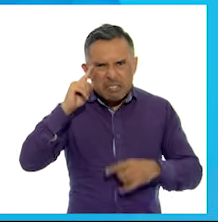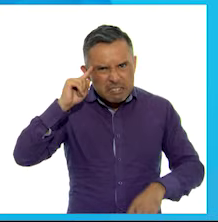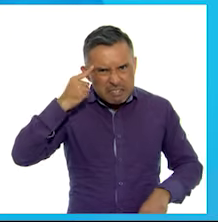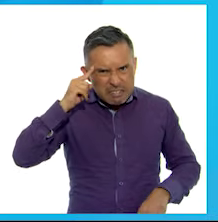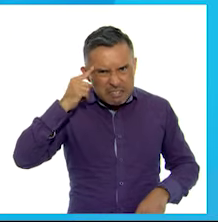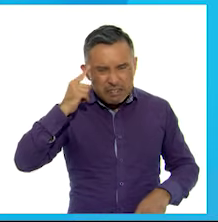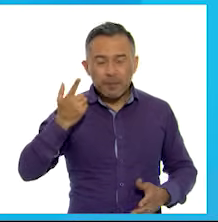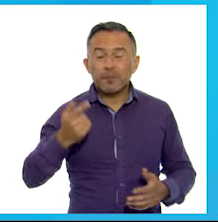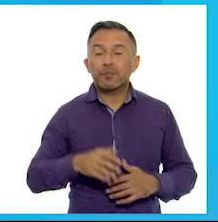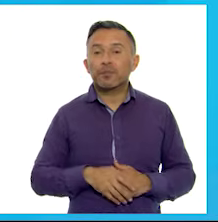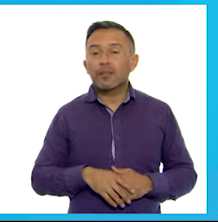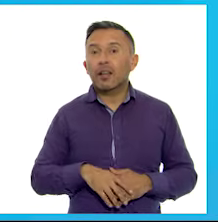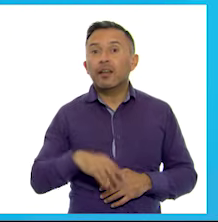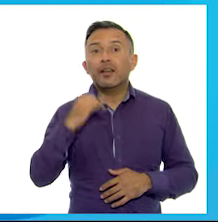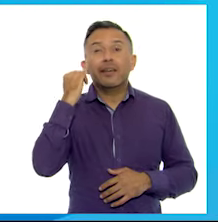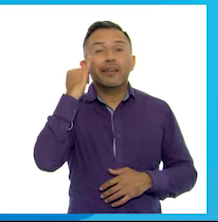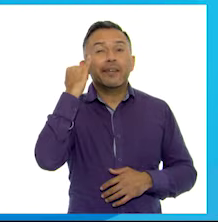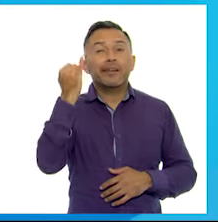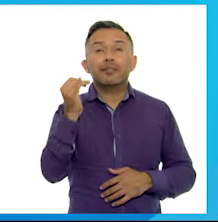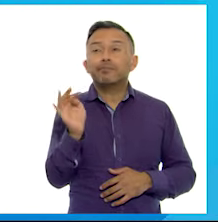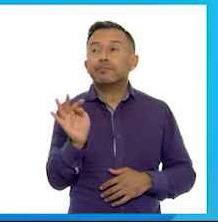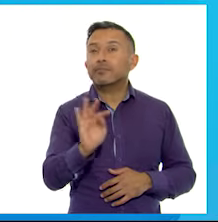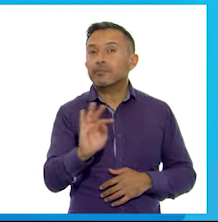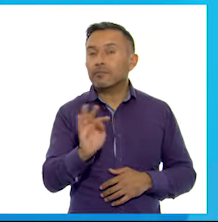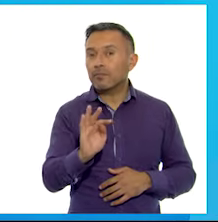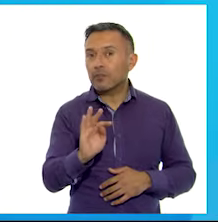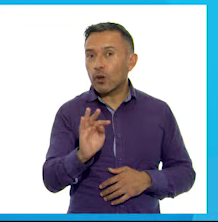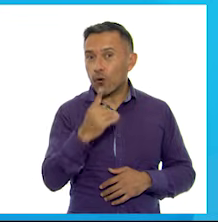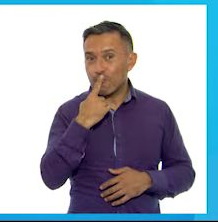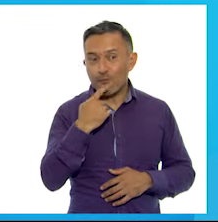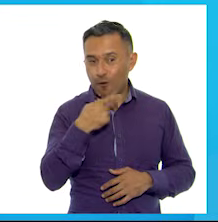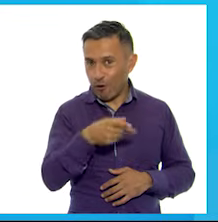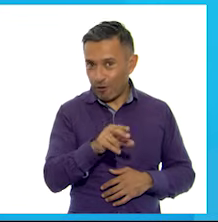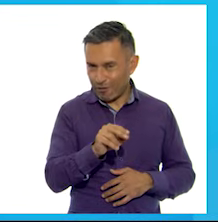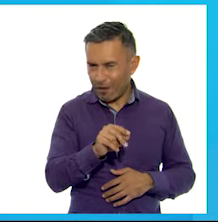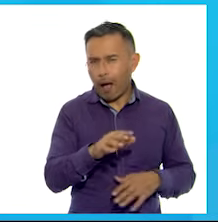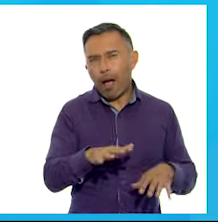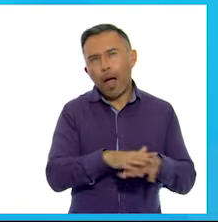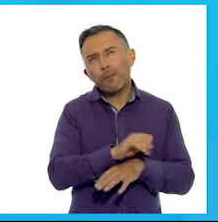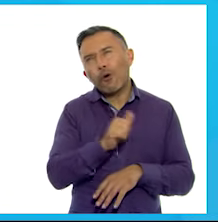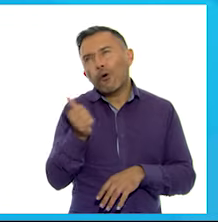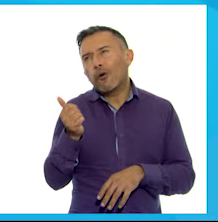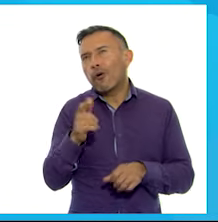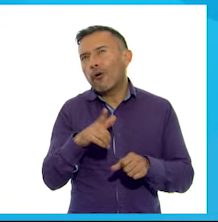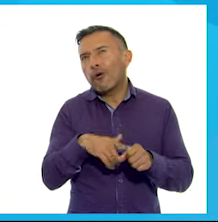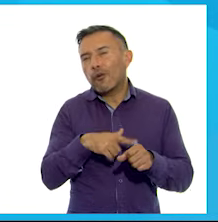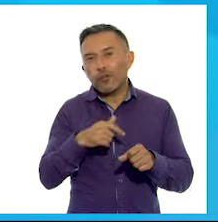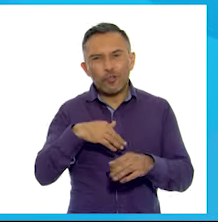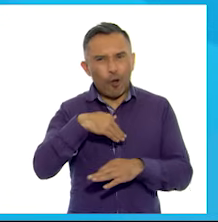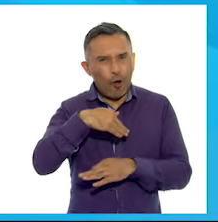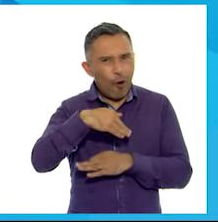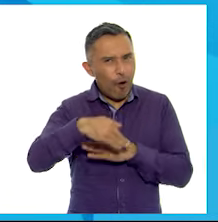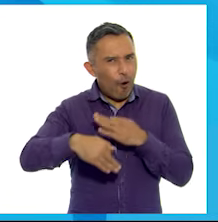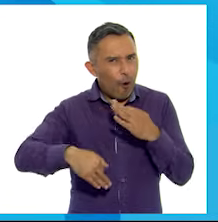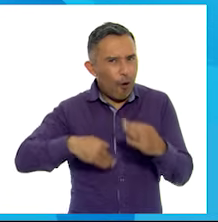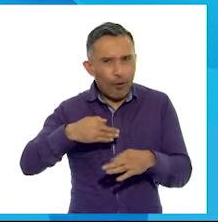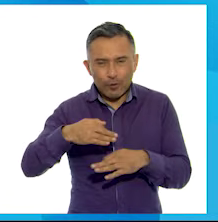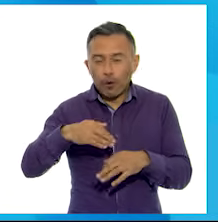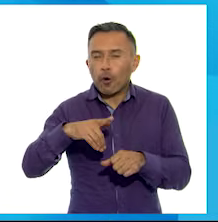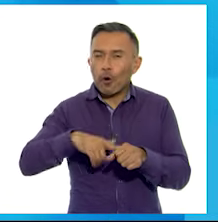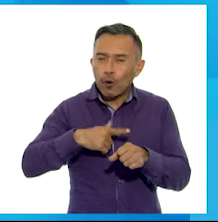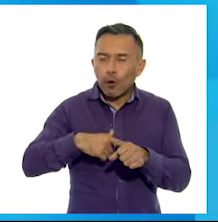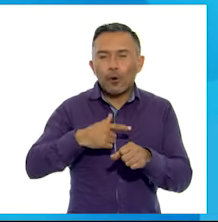Y si en lugar de ocupar ese color, empleamos ahora todos los colores primarios